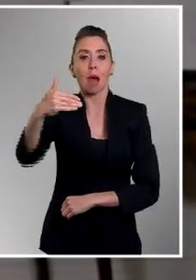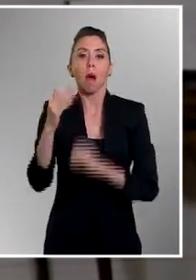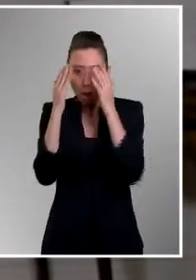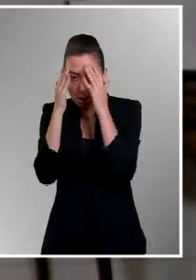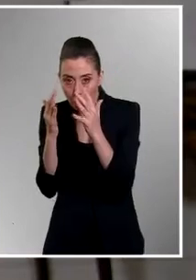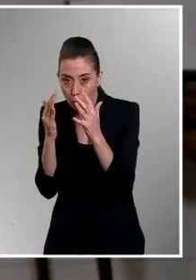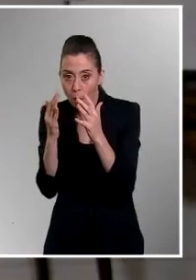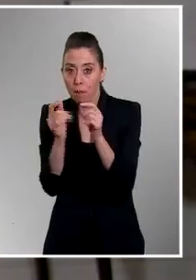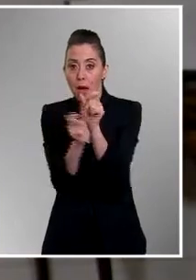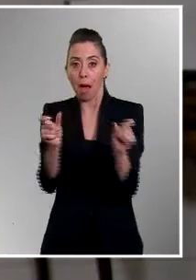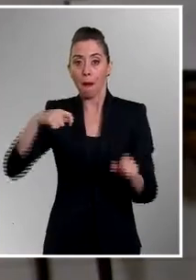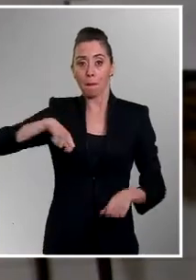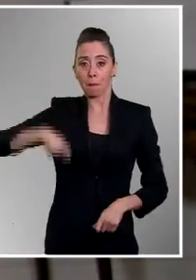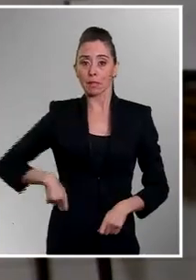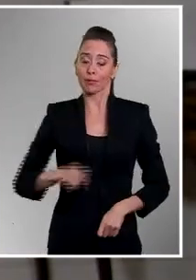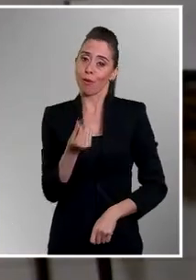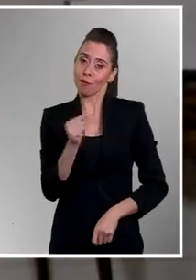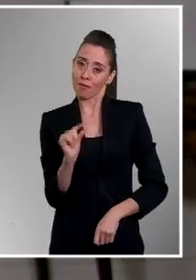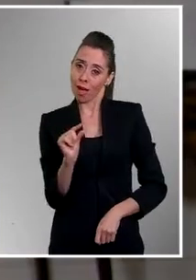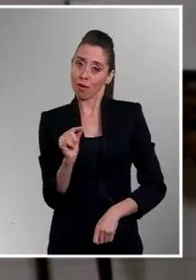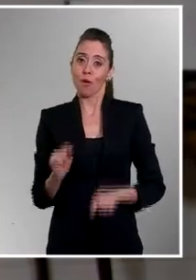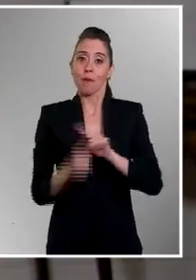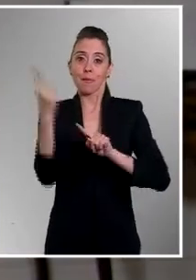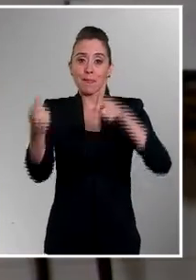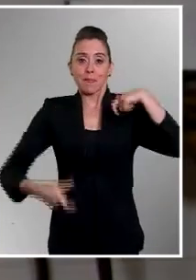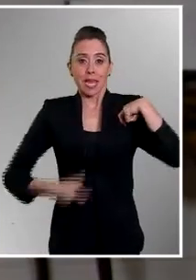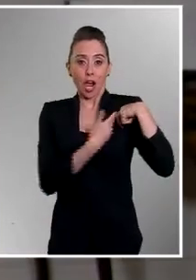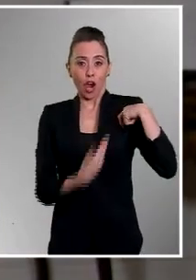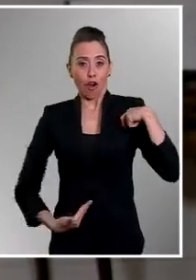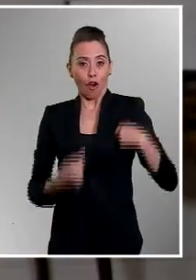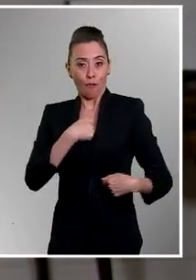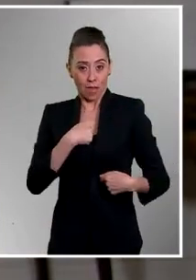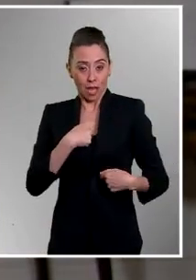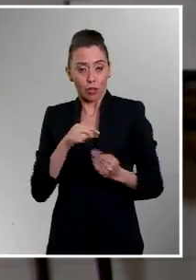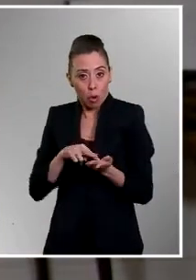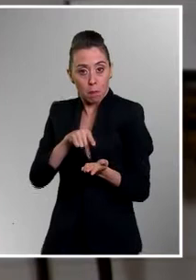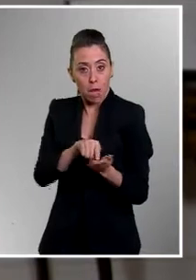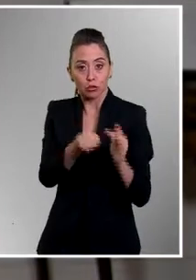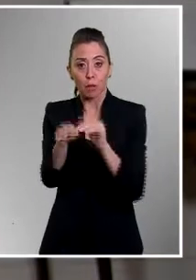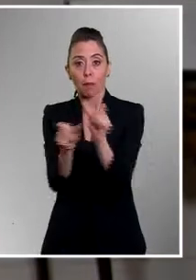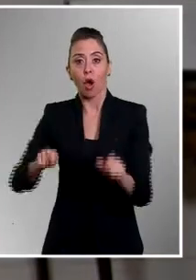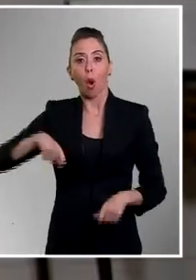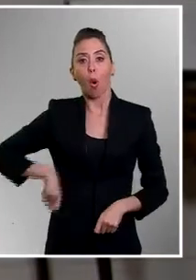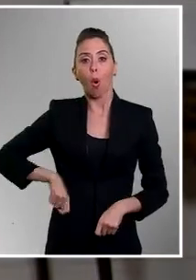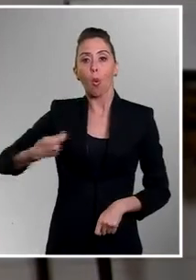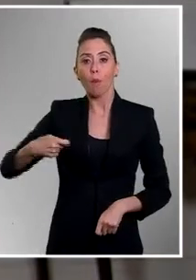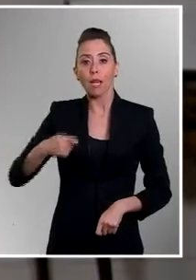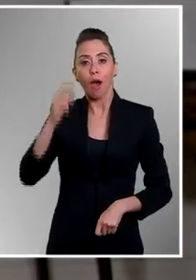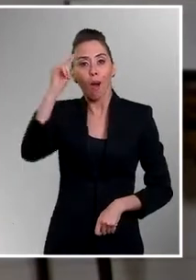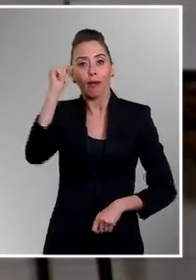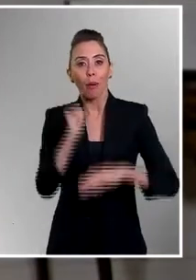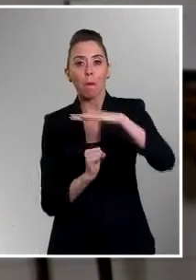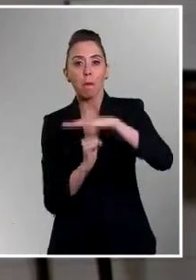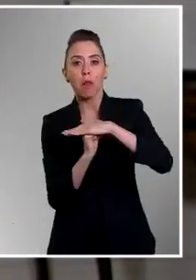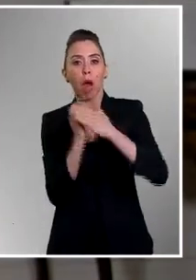preocupan los bajos montos de las actuales pensiones en mi primer gobierno dimos un paso muy importante para apoyar a los jubilados creando el pilar solidario